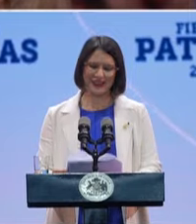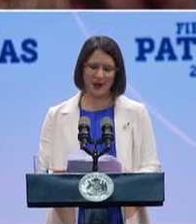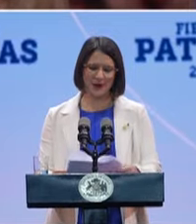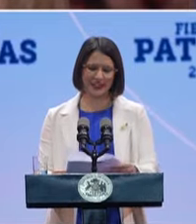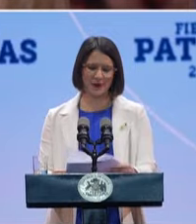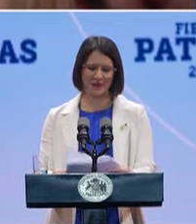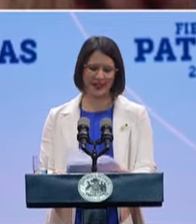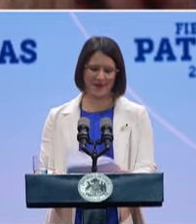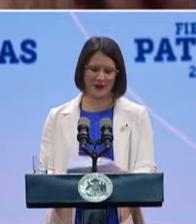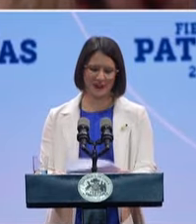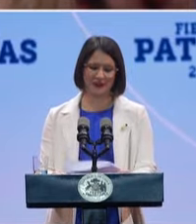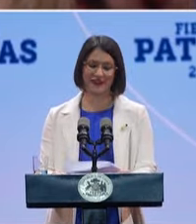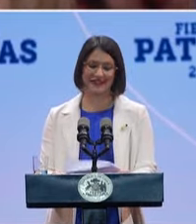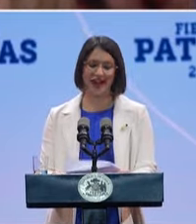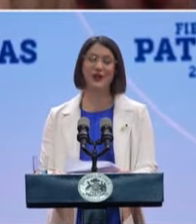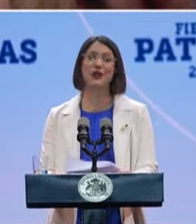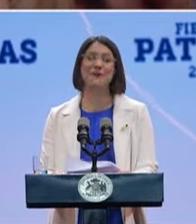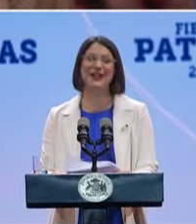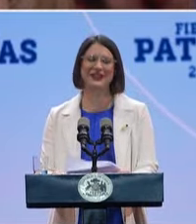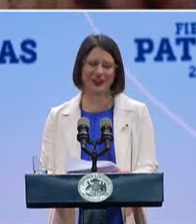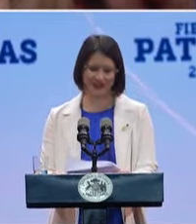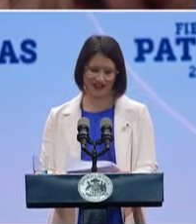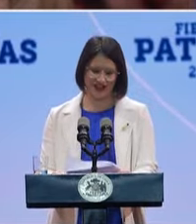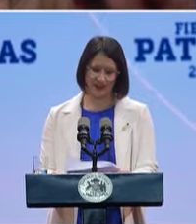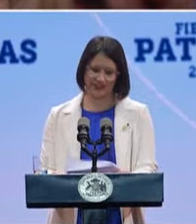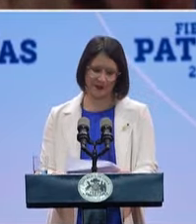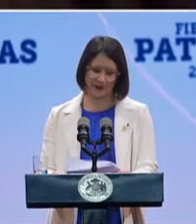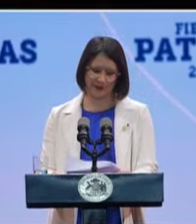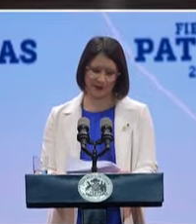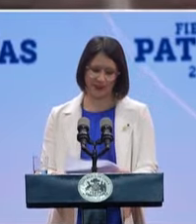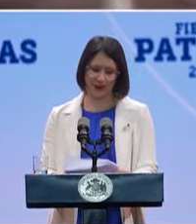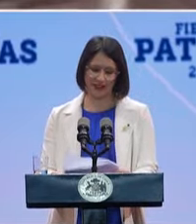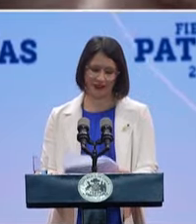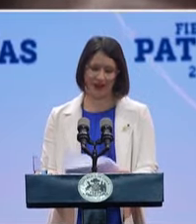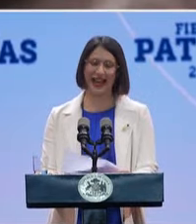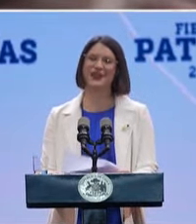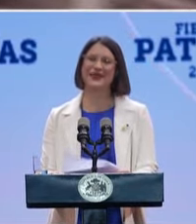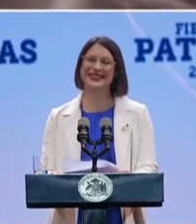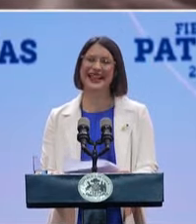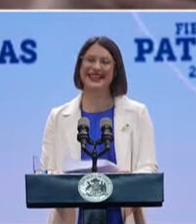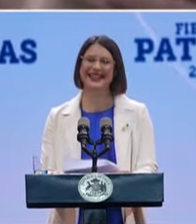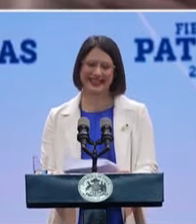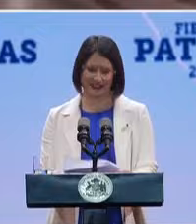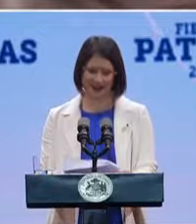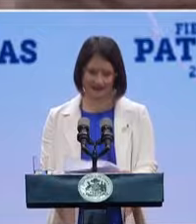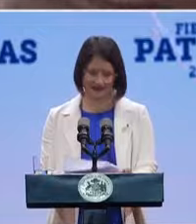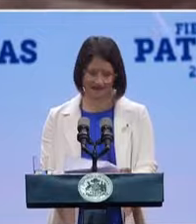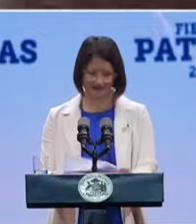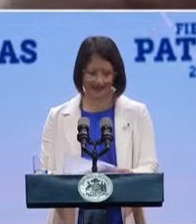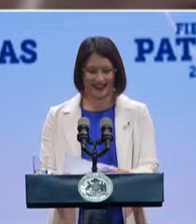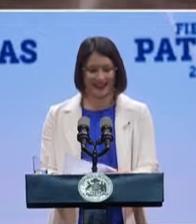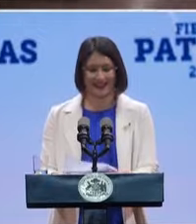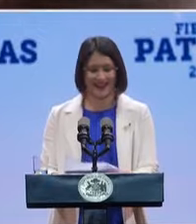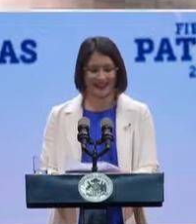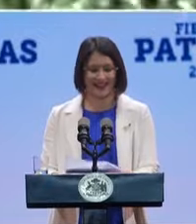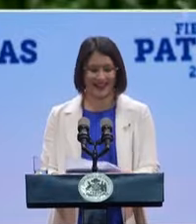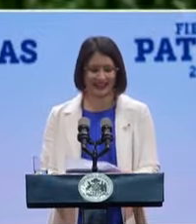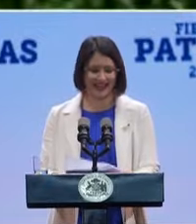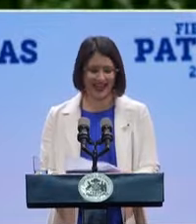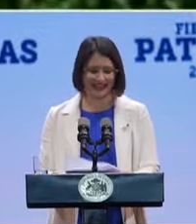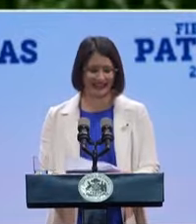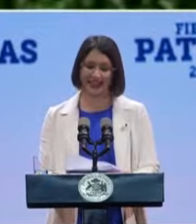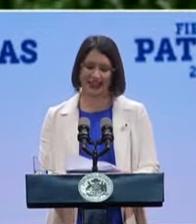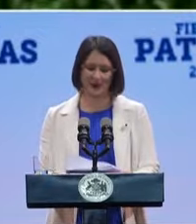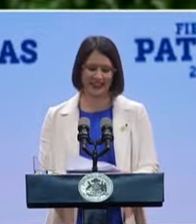una persona que portaba un arma cerca del lugar donde jugaba Trump. La persona en cuestión es Ryan Weasley Roth, un hombre de